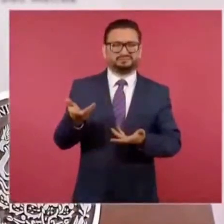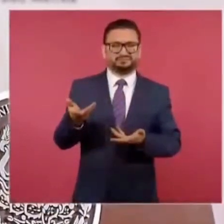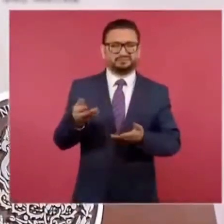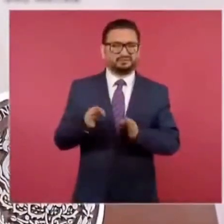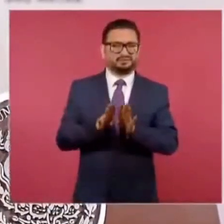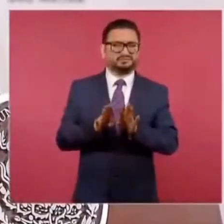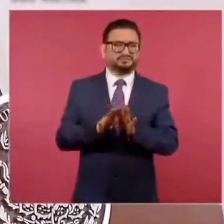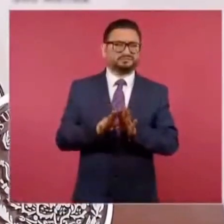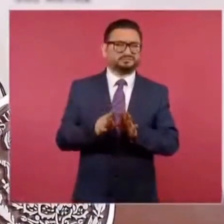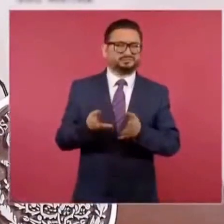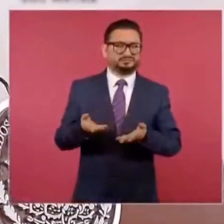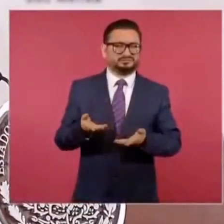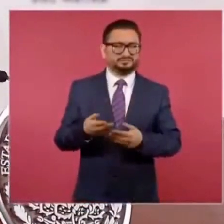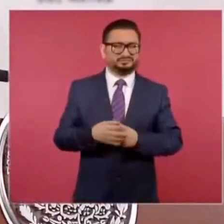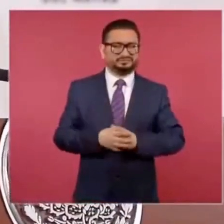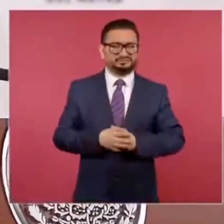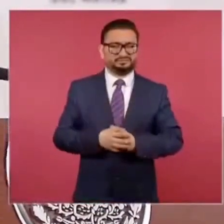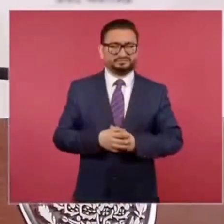no es para